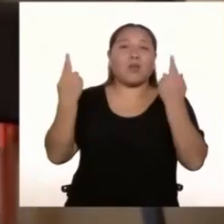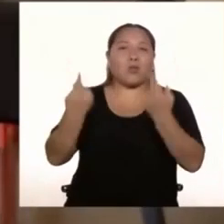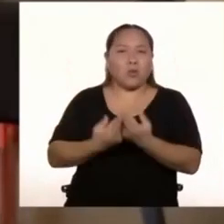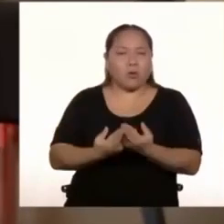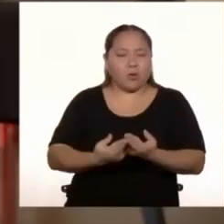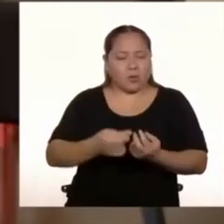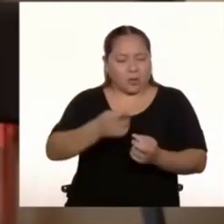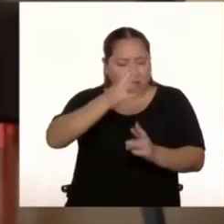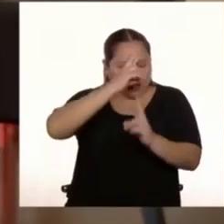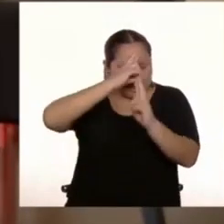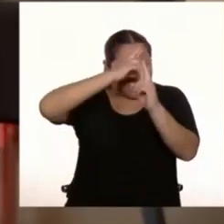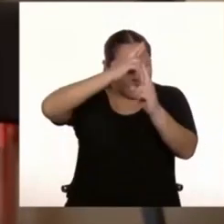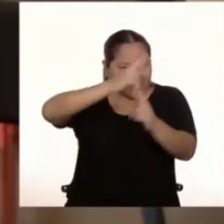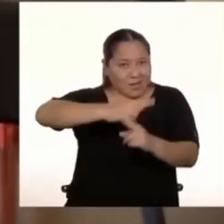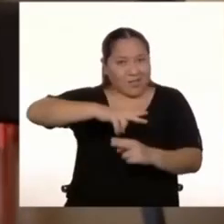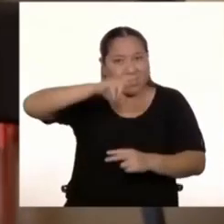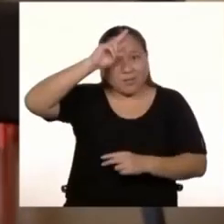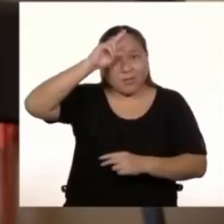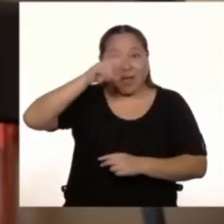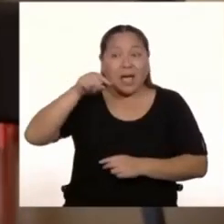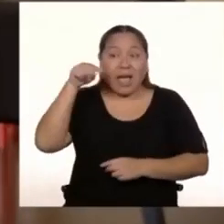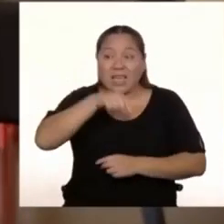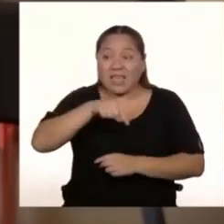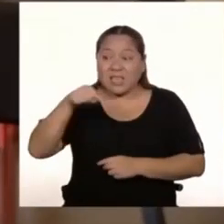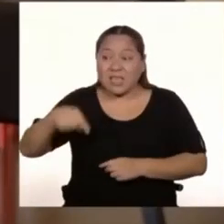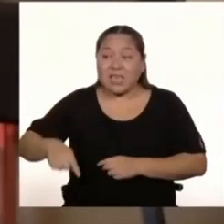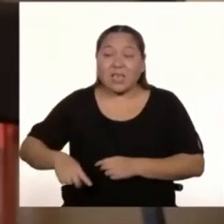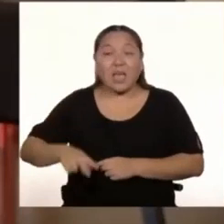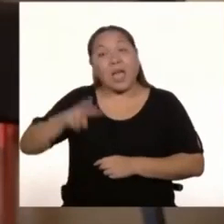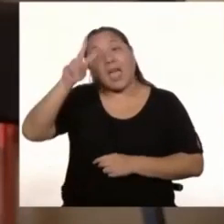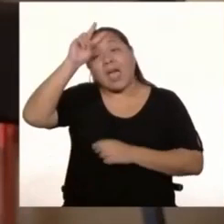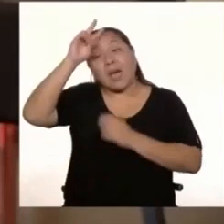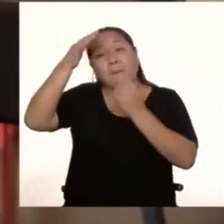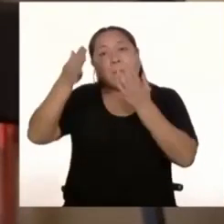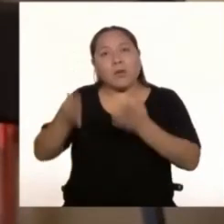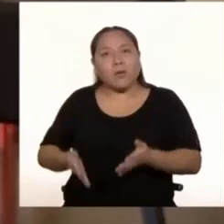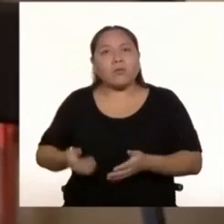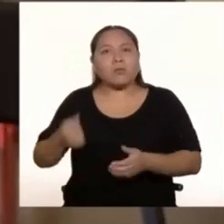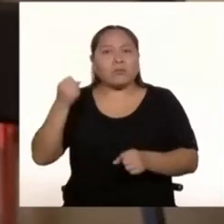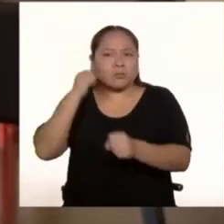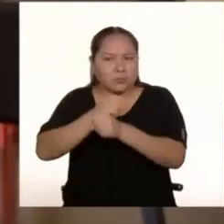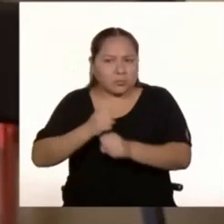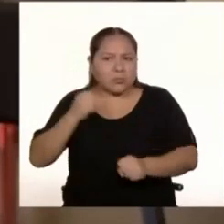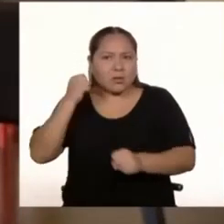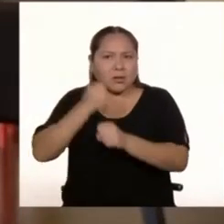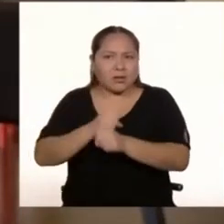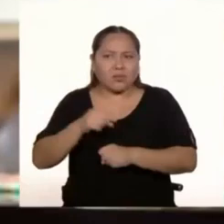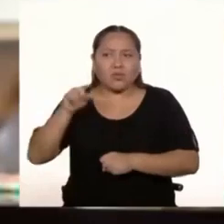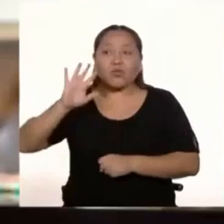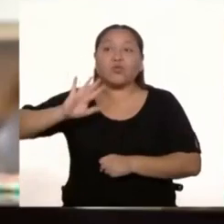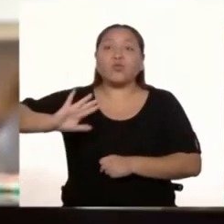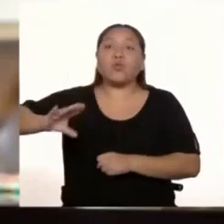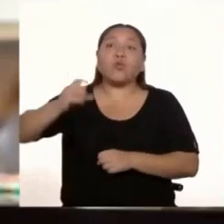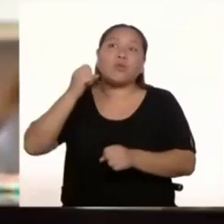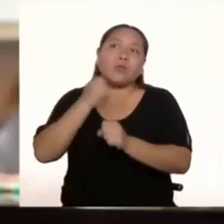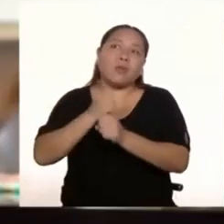hay peruanos que están trabajando. Yo creo que el trabajo de él ha sido poco